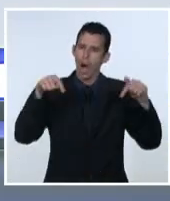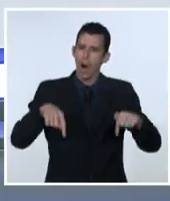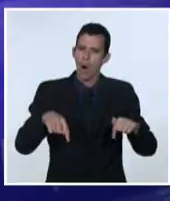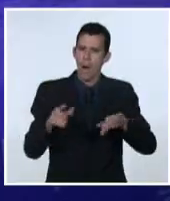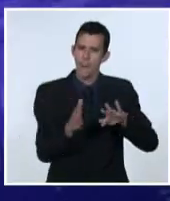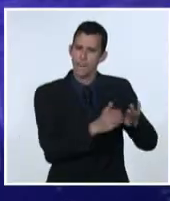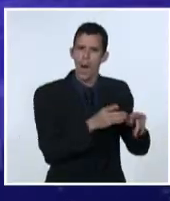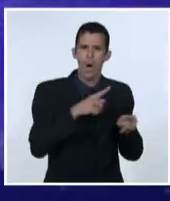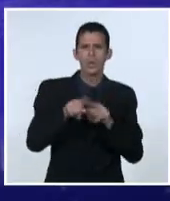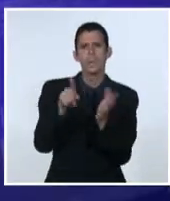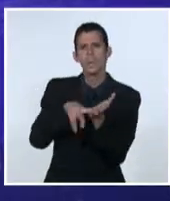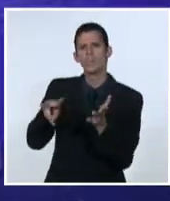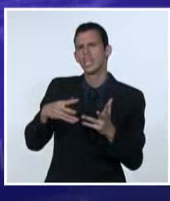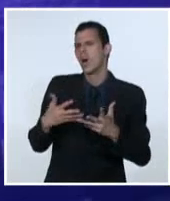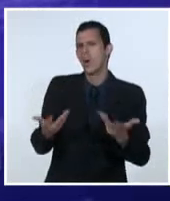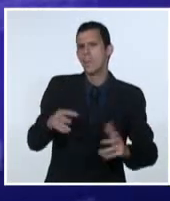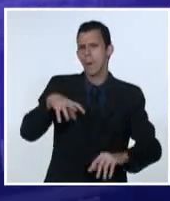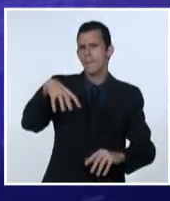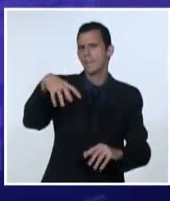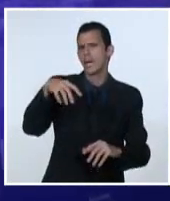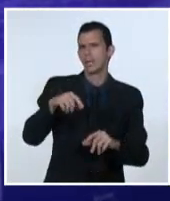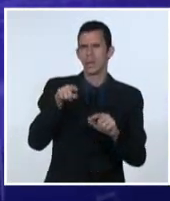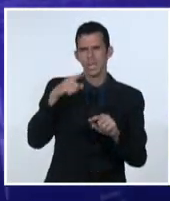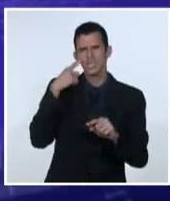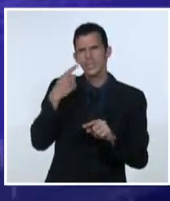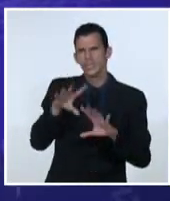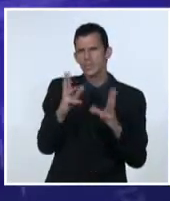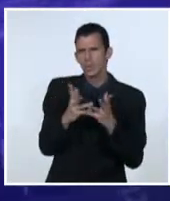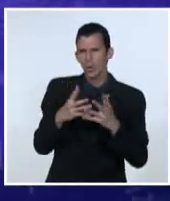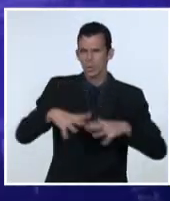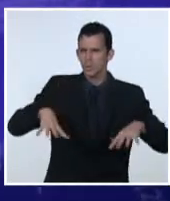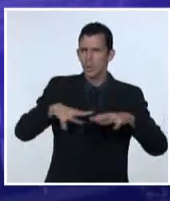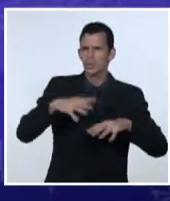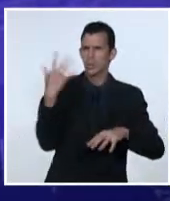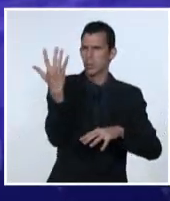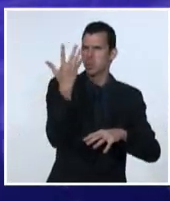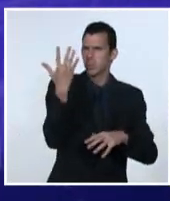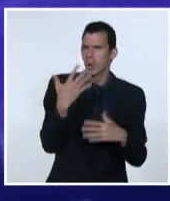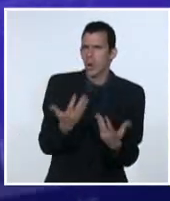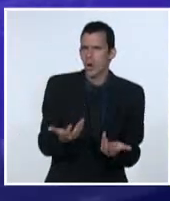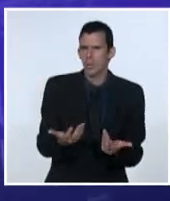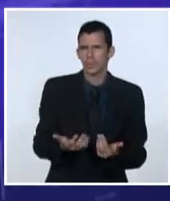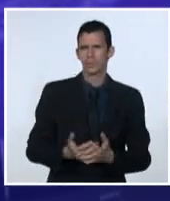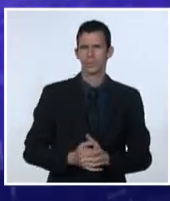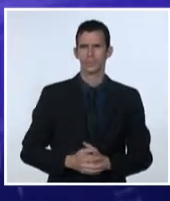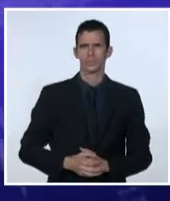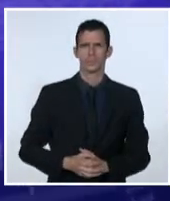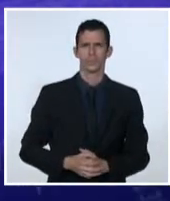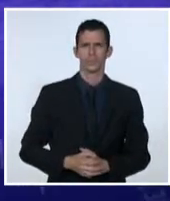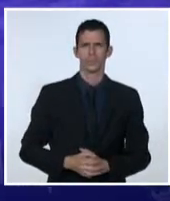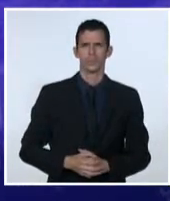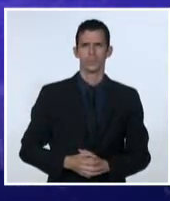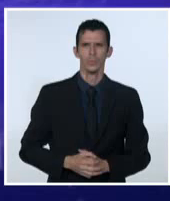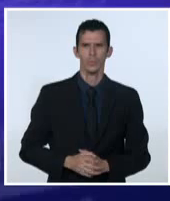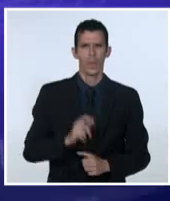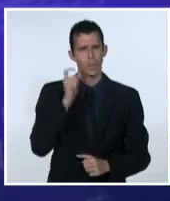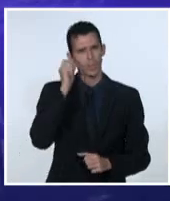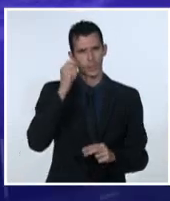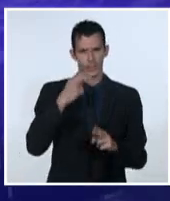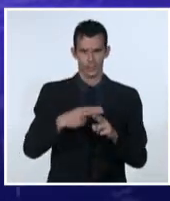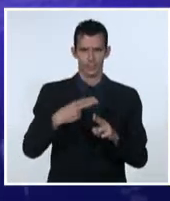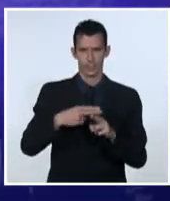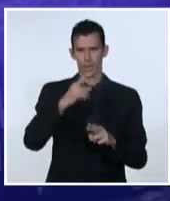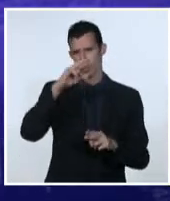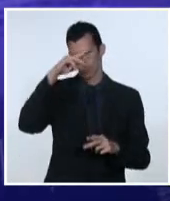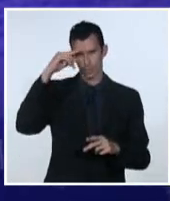Río para conocer de primera mano Cómo se encuentra la situación allí Por eso ya establezco comunicación con Rosana yamazares adelante